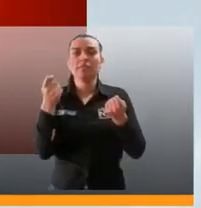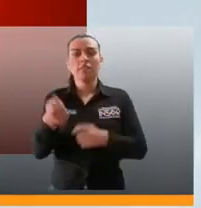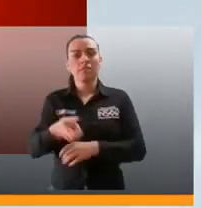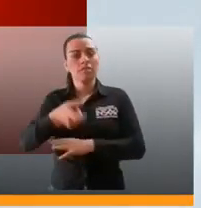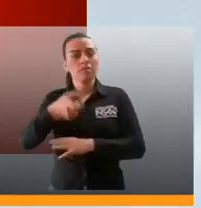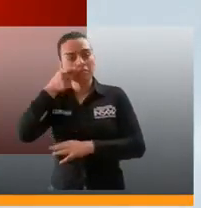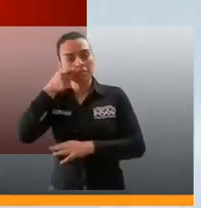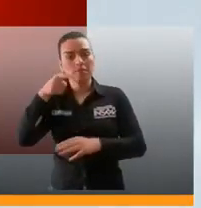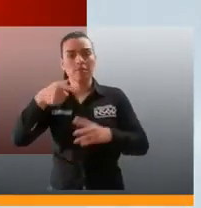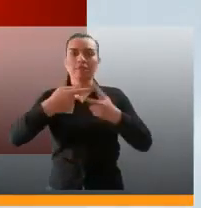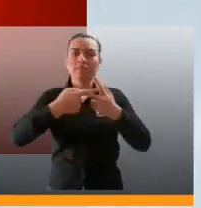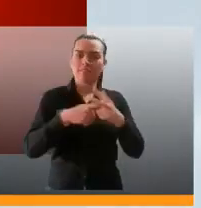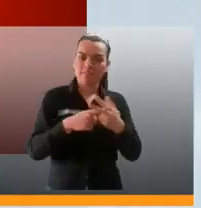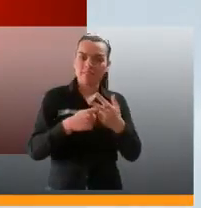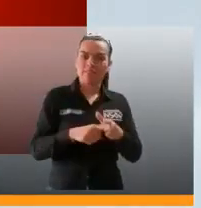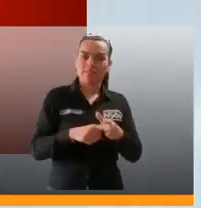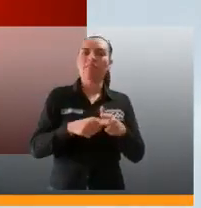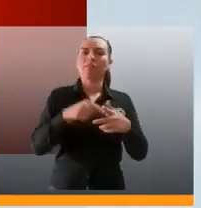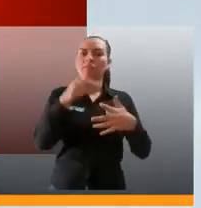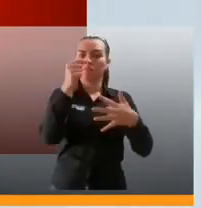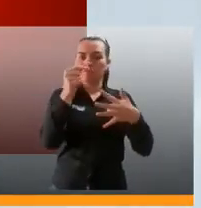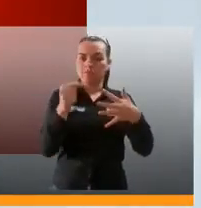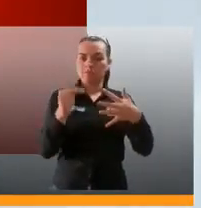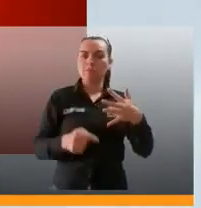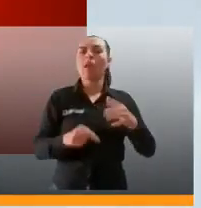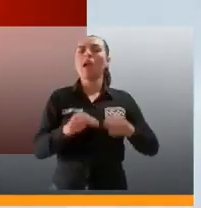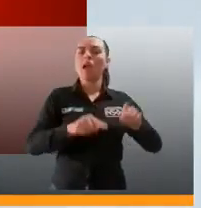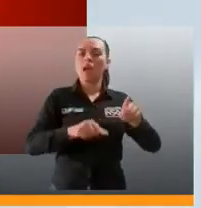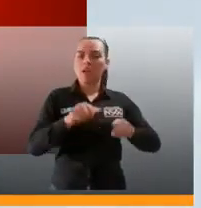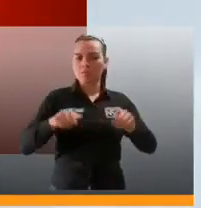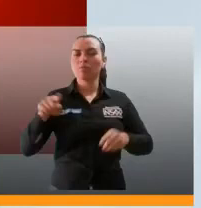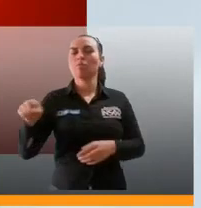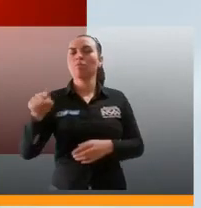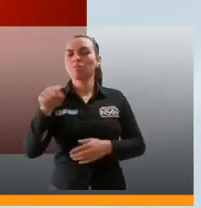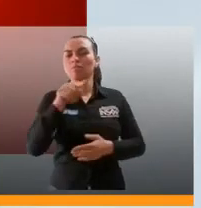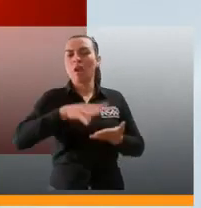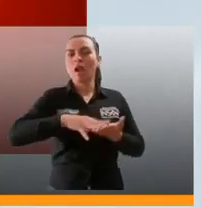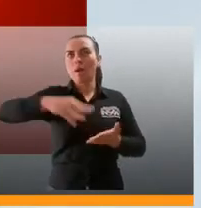que participó en algunos, como algunas lecciones aprendidas que tiene para